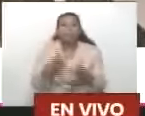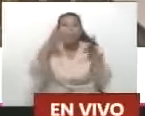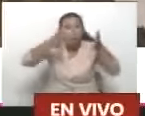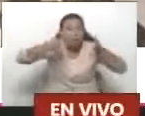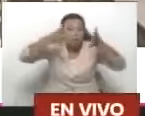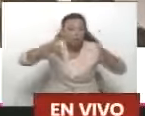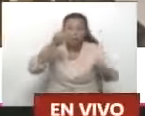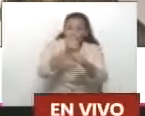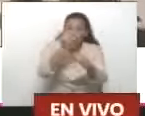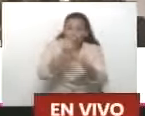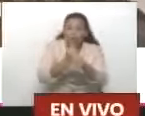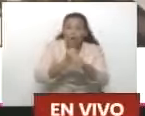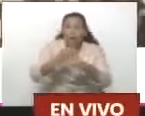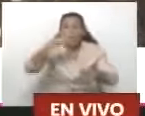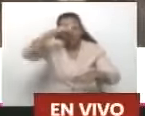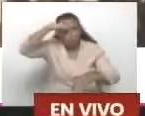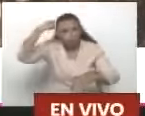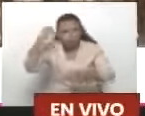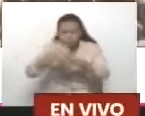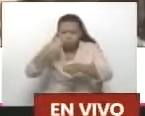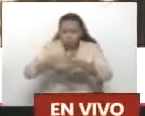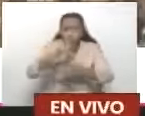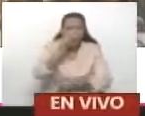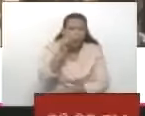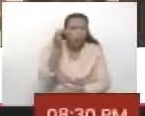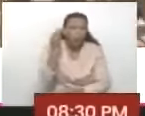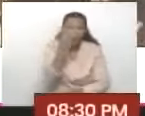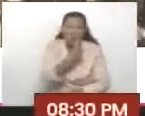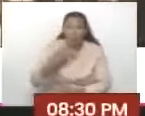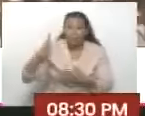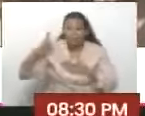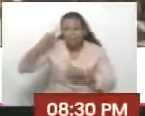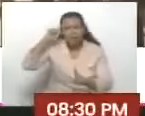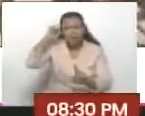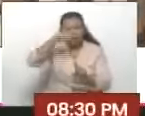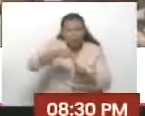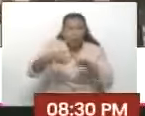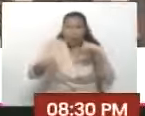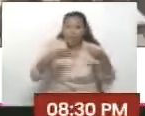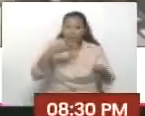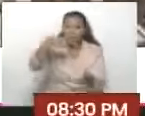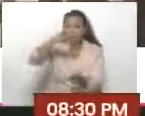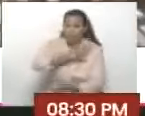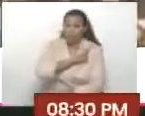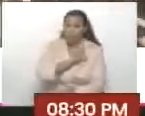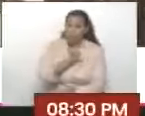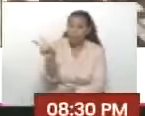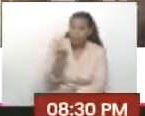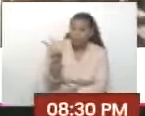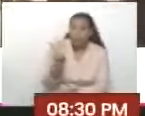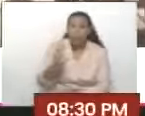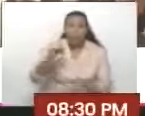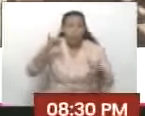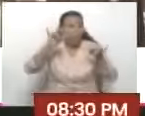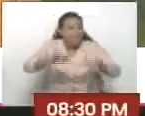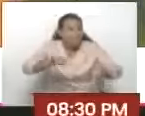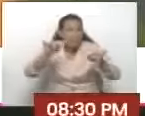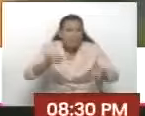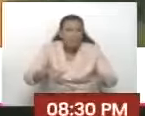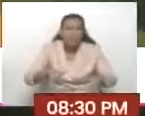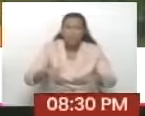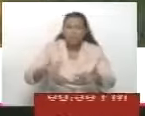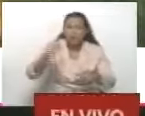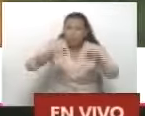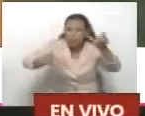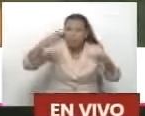orientaciones, con la clase obrera que está comprometida, con los recursos del Estado, con la infraestructura del Estado, vamos a